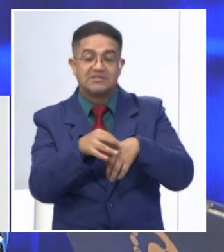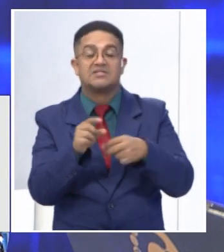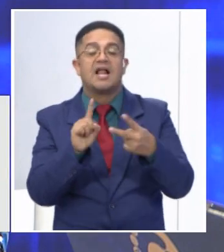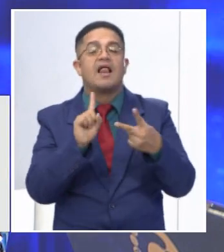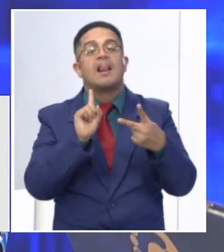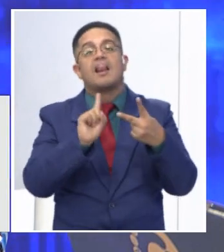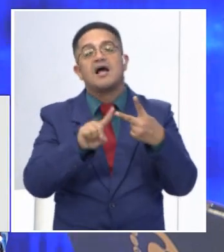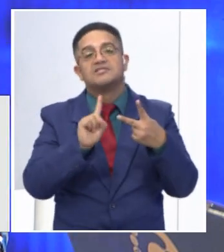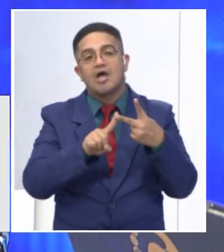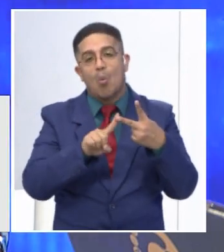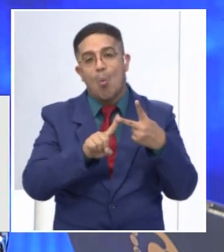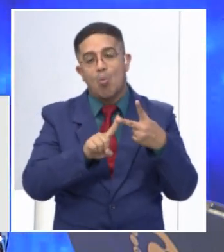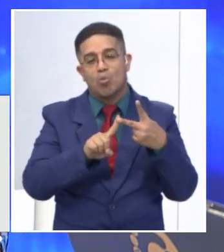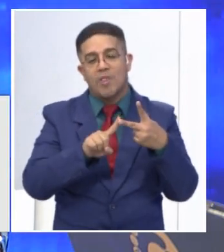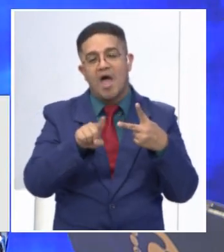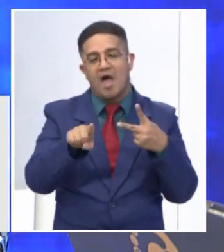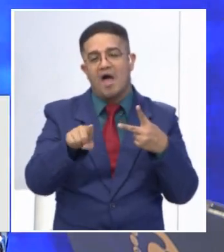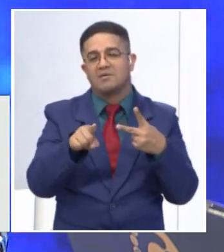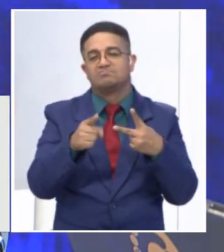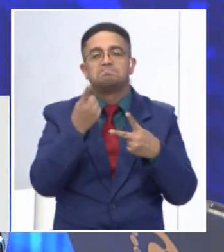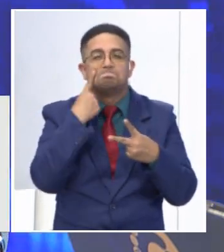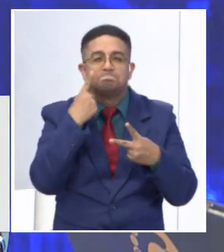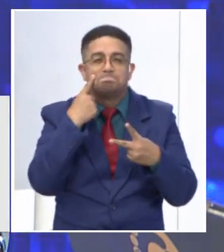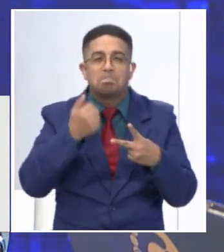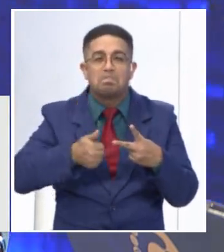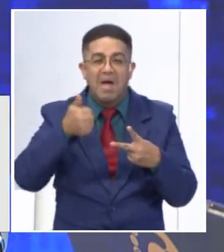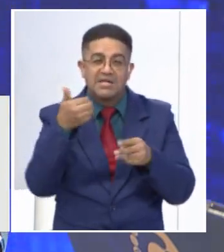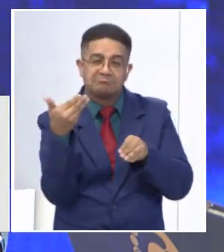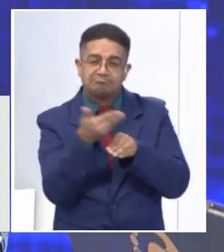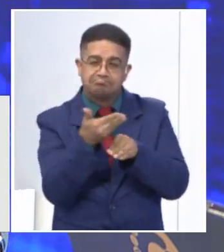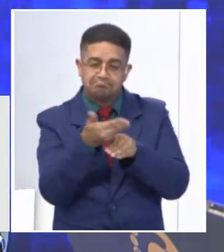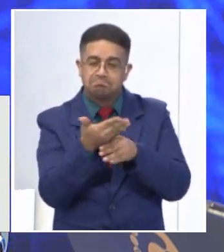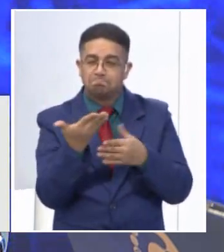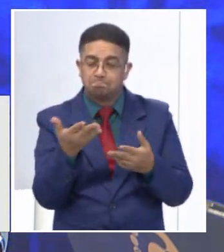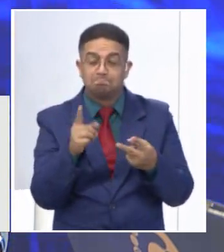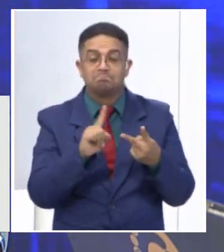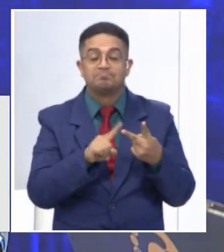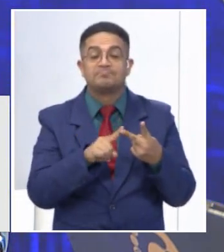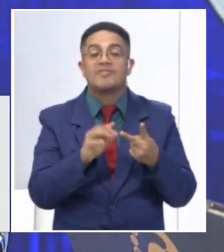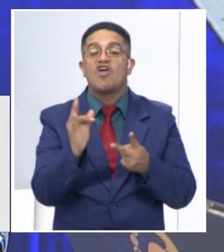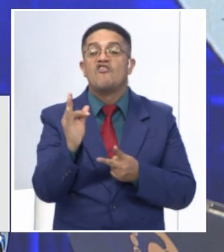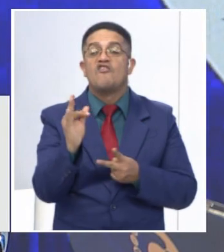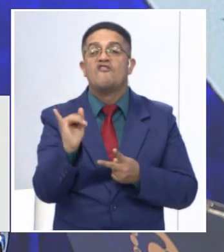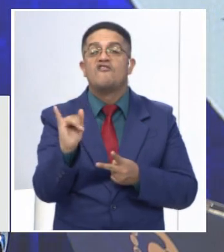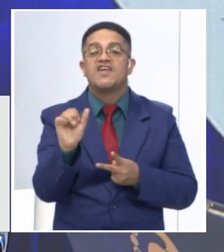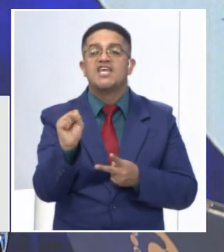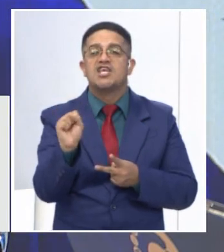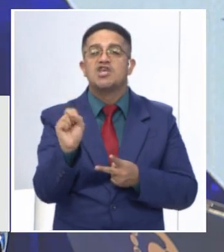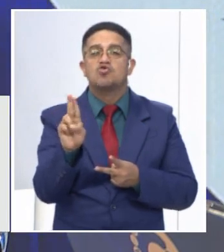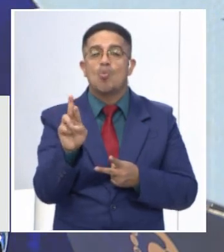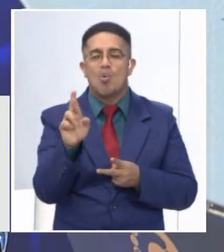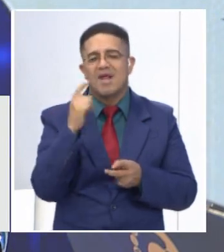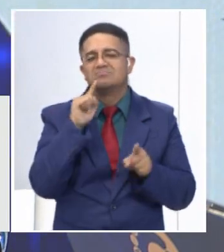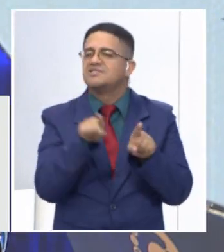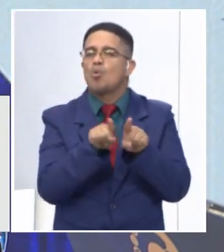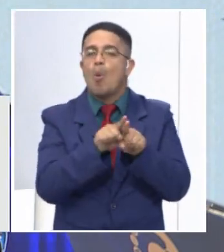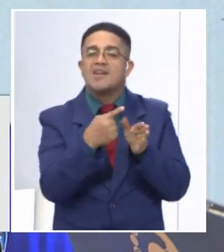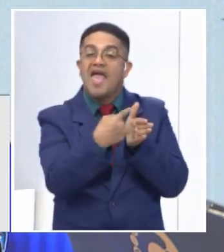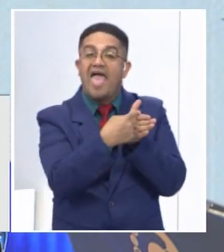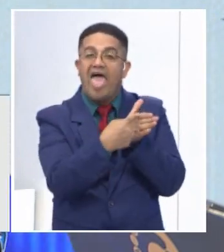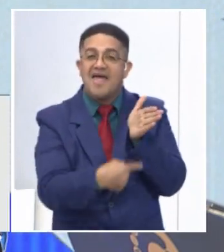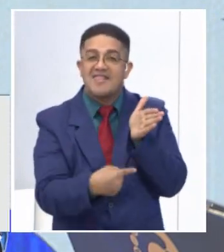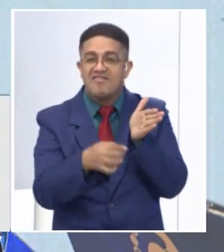segunda causa de frecuencia de acudir a alguna consulta de coloproctología es la fisura anal. La fisura anal es una herida que se presenta en el